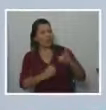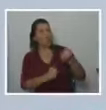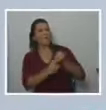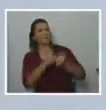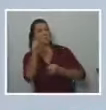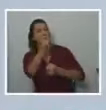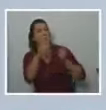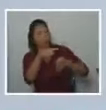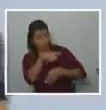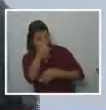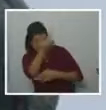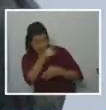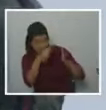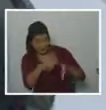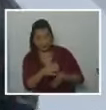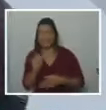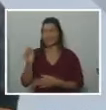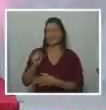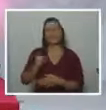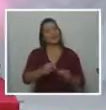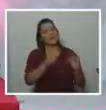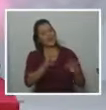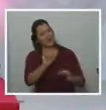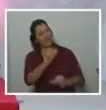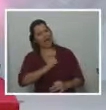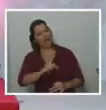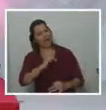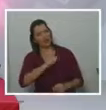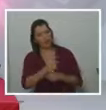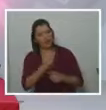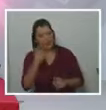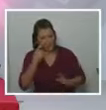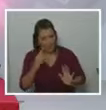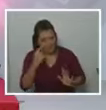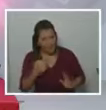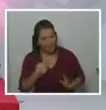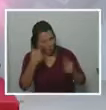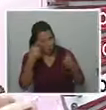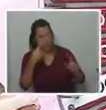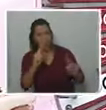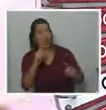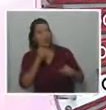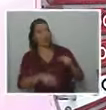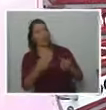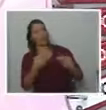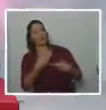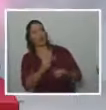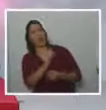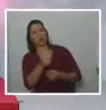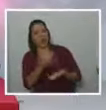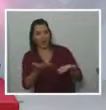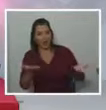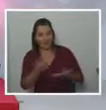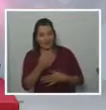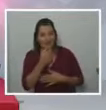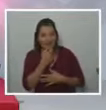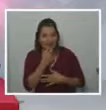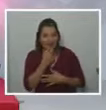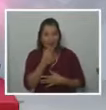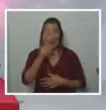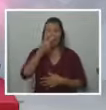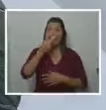zapricistas. Gracias. Muy bien, ahí está, esa es la actitud. Yo como me lo llevé hablado, no le dio tiempo de reaccionar. Muy bien,